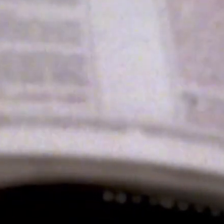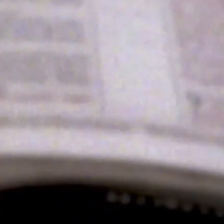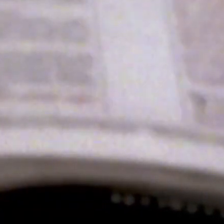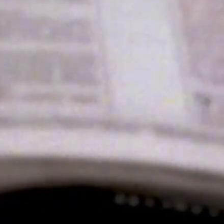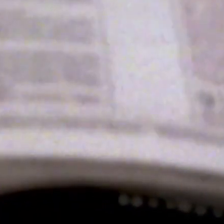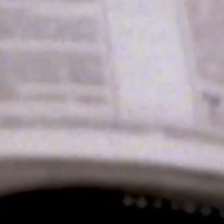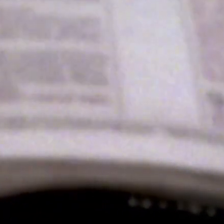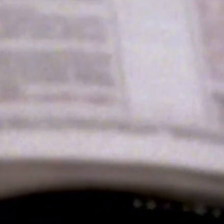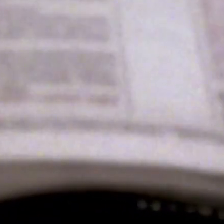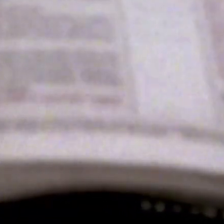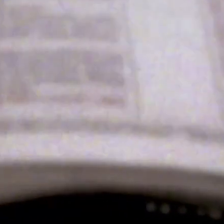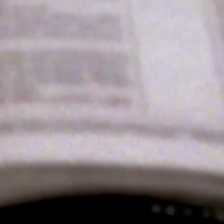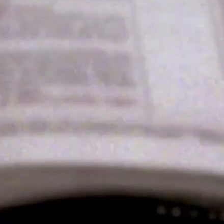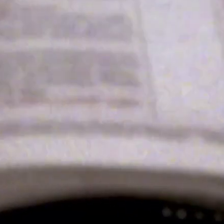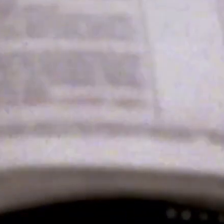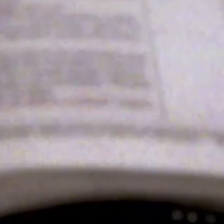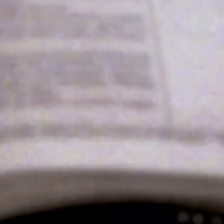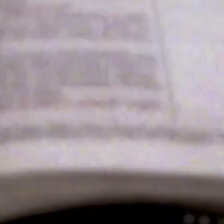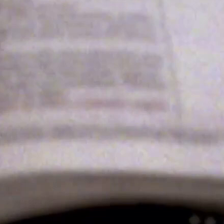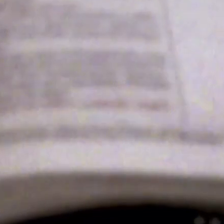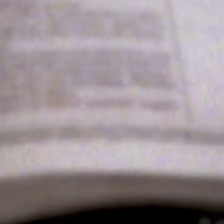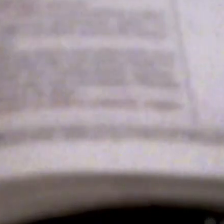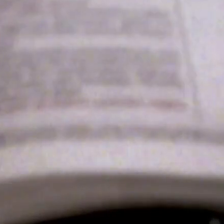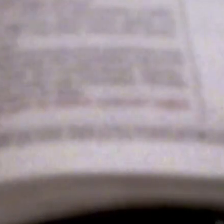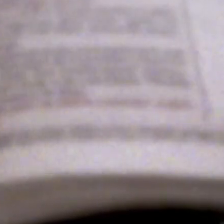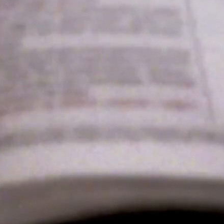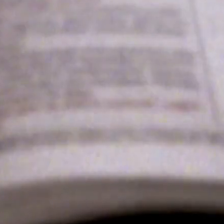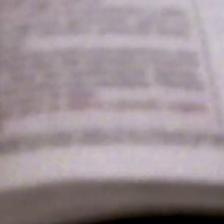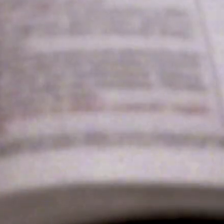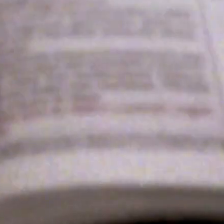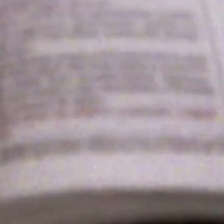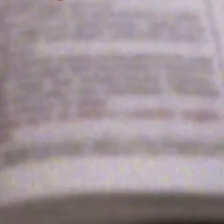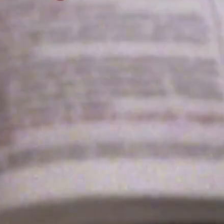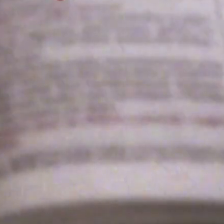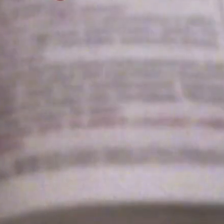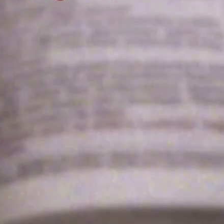La palabra de su gracia, con el pastor Juan Cano.